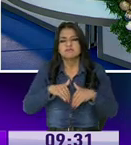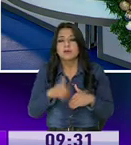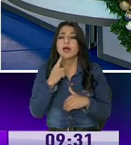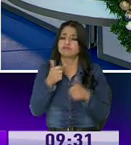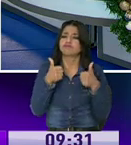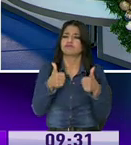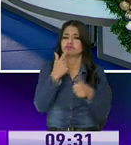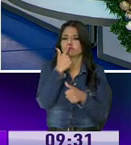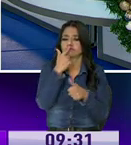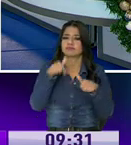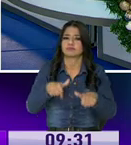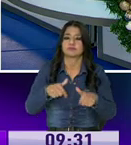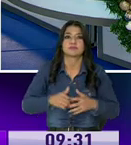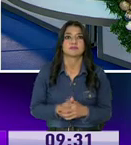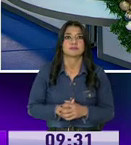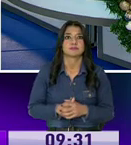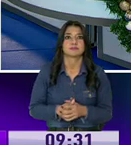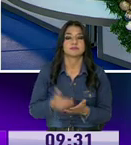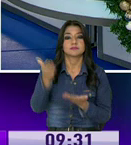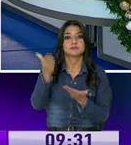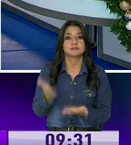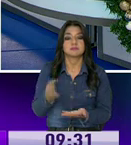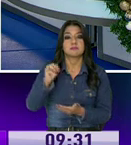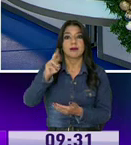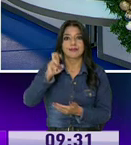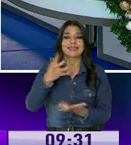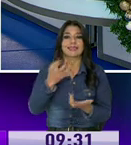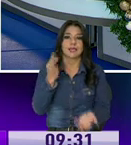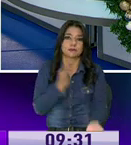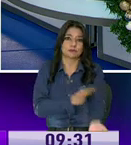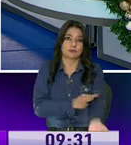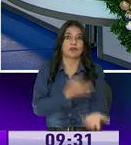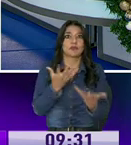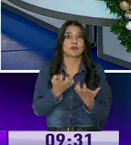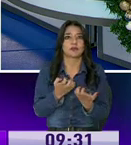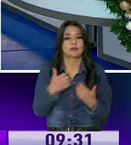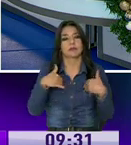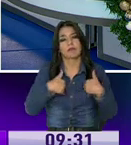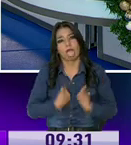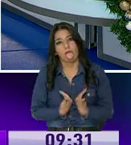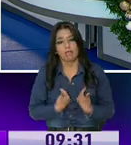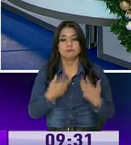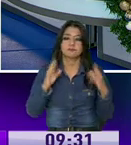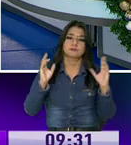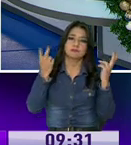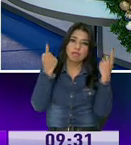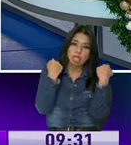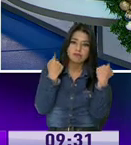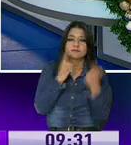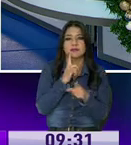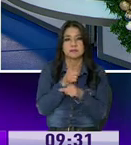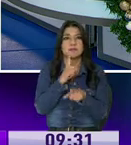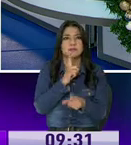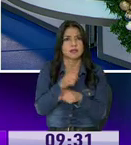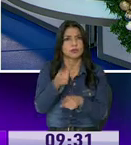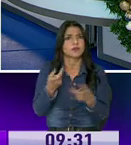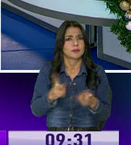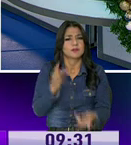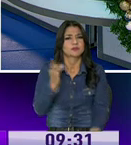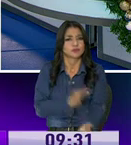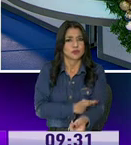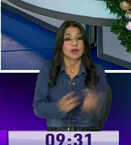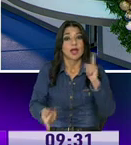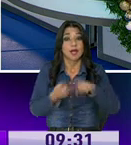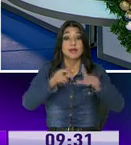cosas interesantes, en verdad. Don Martín Quintana se apuntó al suero ya porque anda así. Anda de caidón. Oiga, sí. Pero ustedes siguen dando de comer. Bueno, se supone que